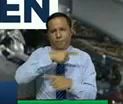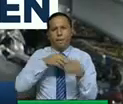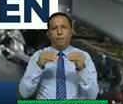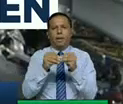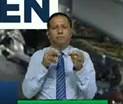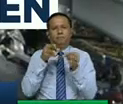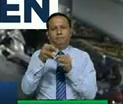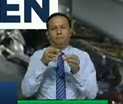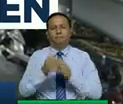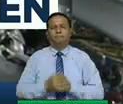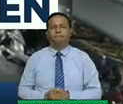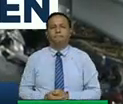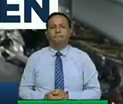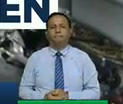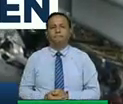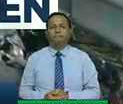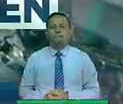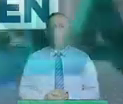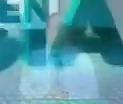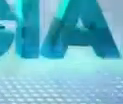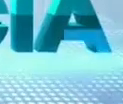volvemos.